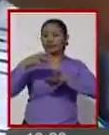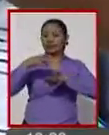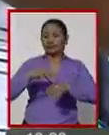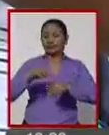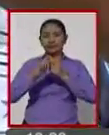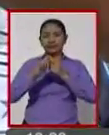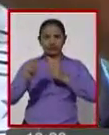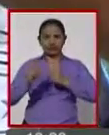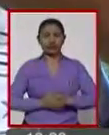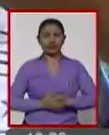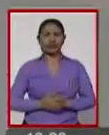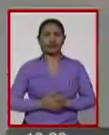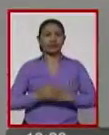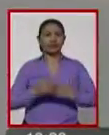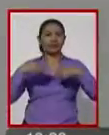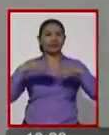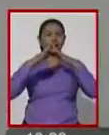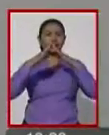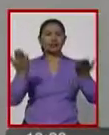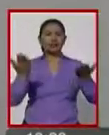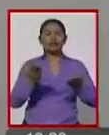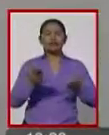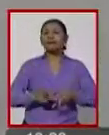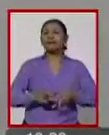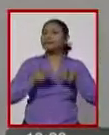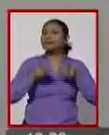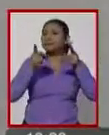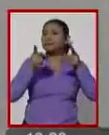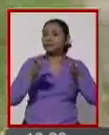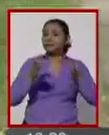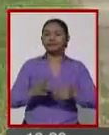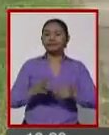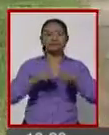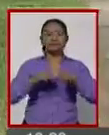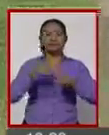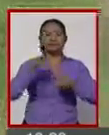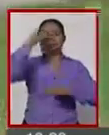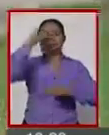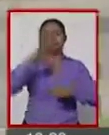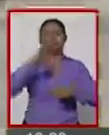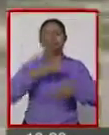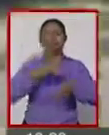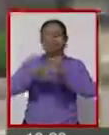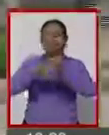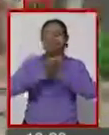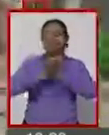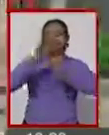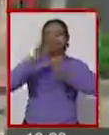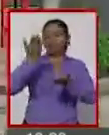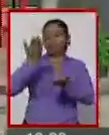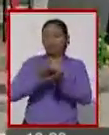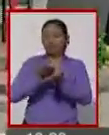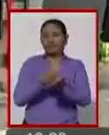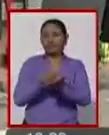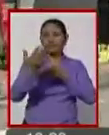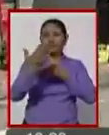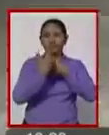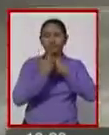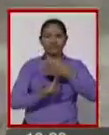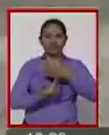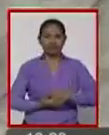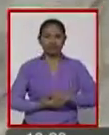un taxi con destino a la casa donde vive el denunciante. Pero en el trayecto el hombre pide al taxista que se detenga para comprar pan en la